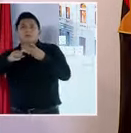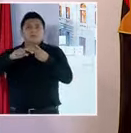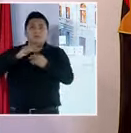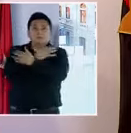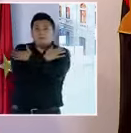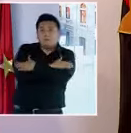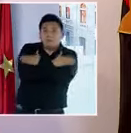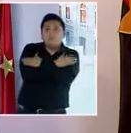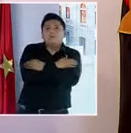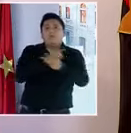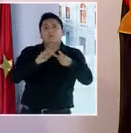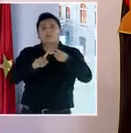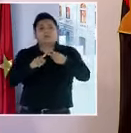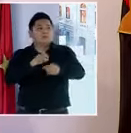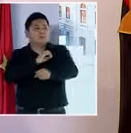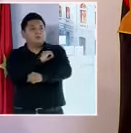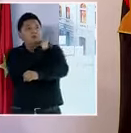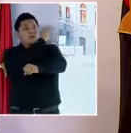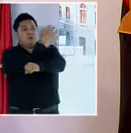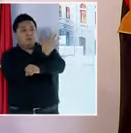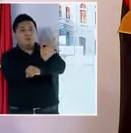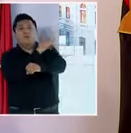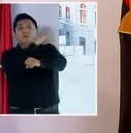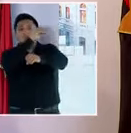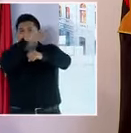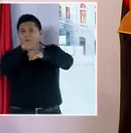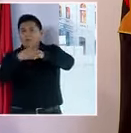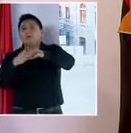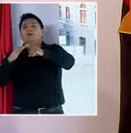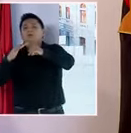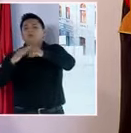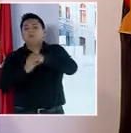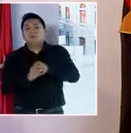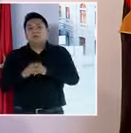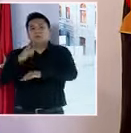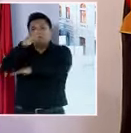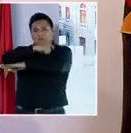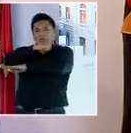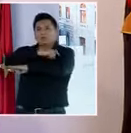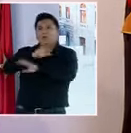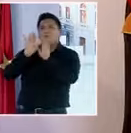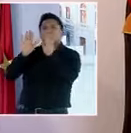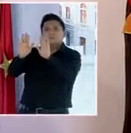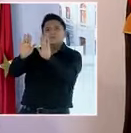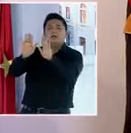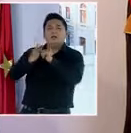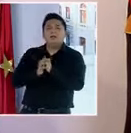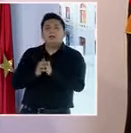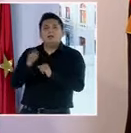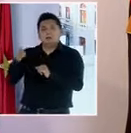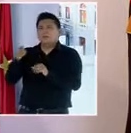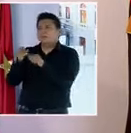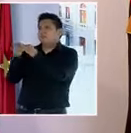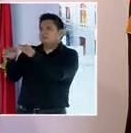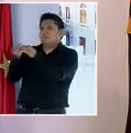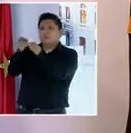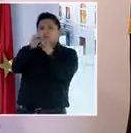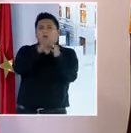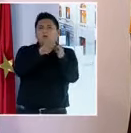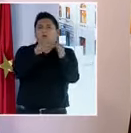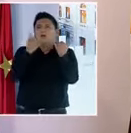región extensa del Catatumbo, de Ricaute, de Occidente y los municipios del área metropolitana